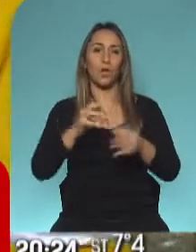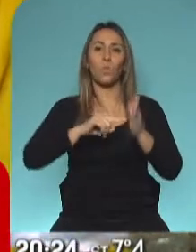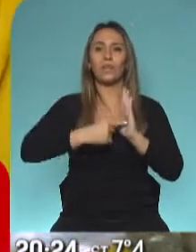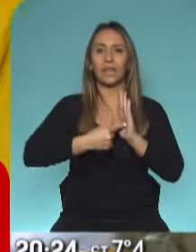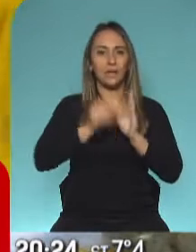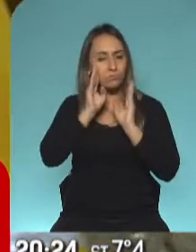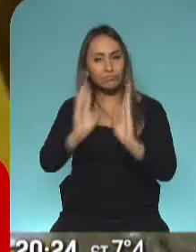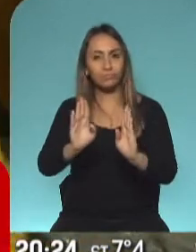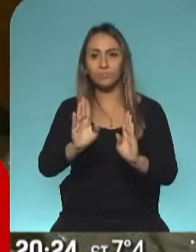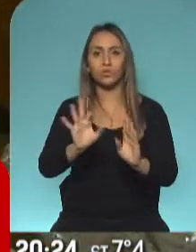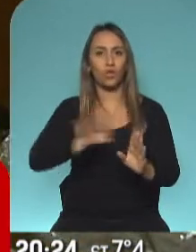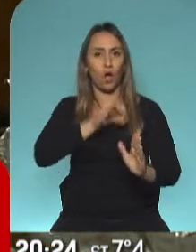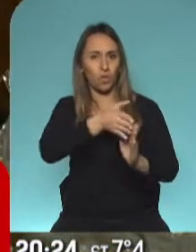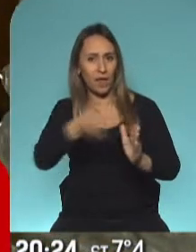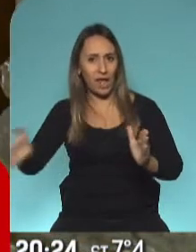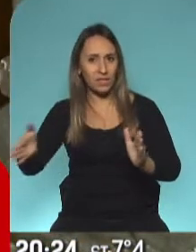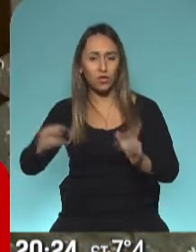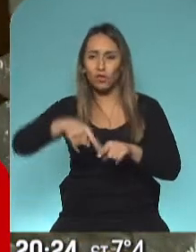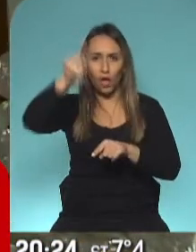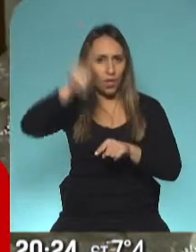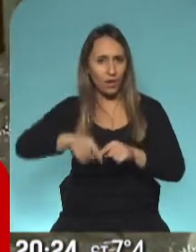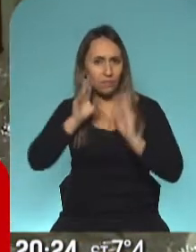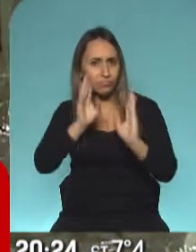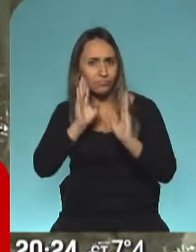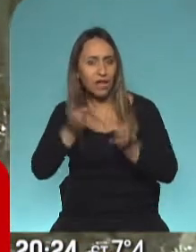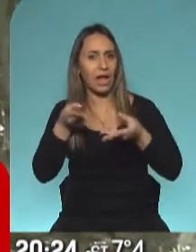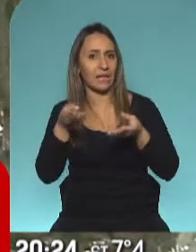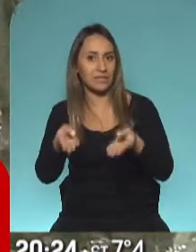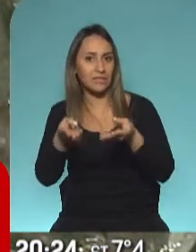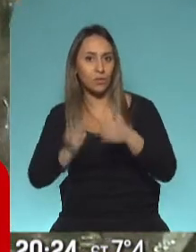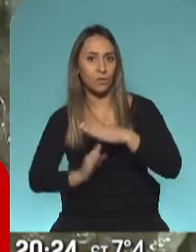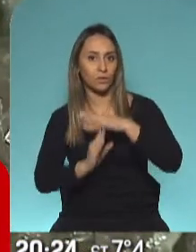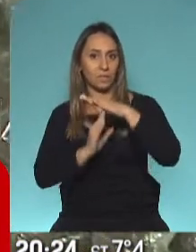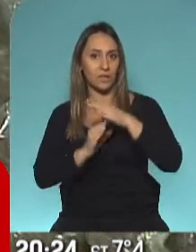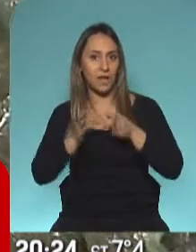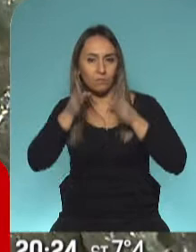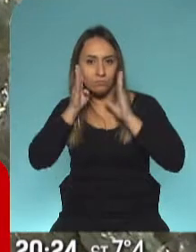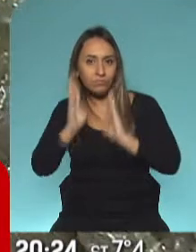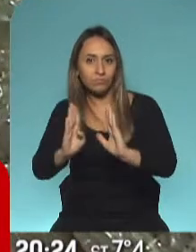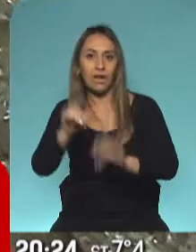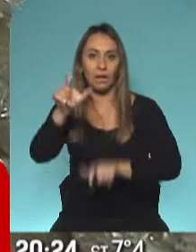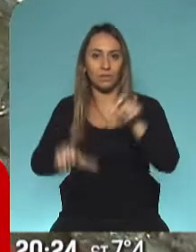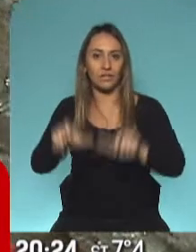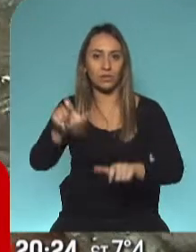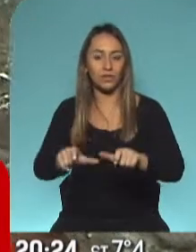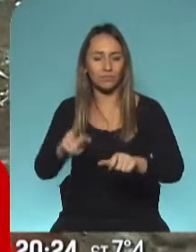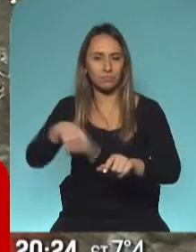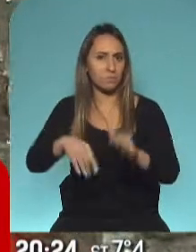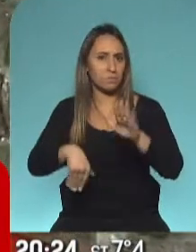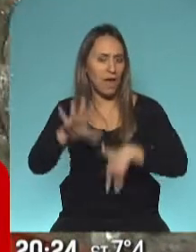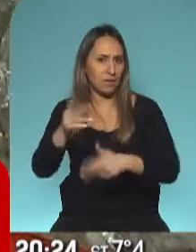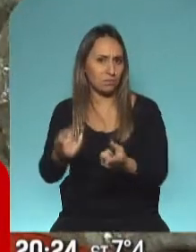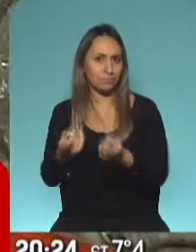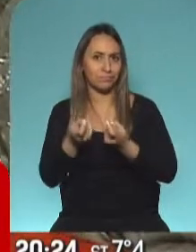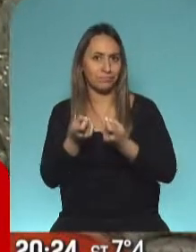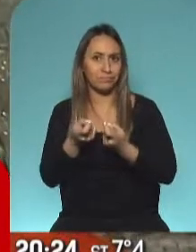del año y las 24 horas justamente asistiendo fundamentalmente a quienes están en situación de mayor necesidad en